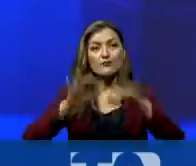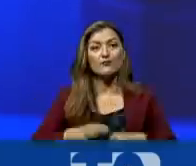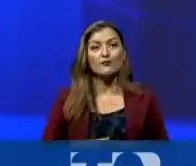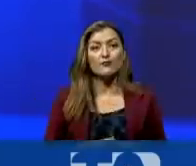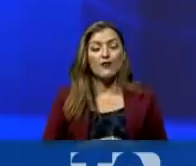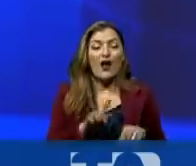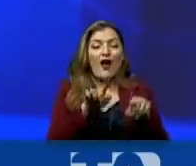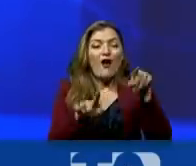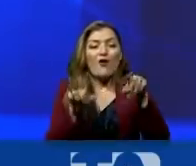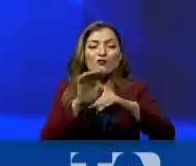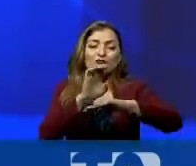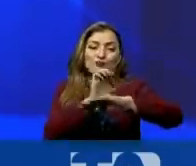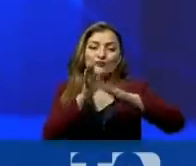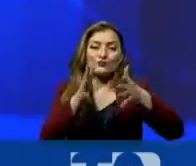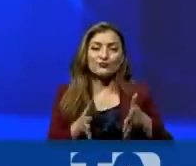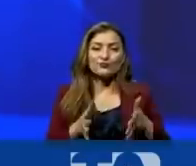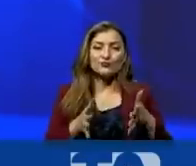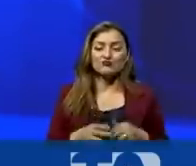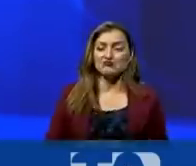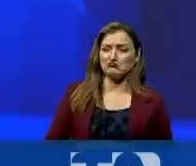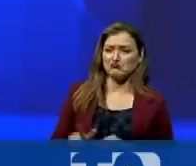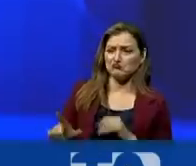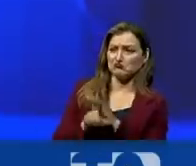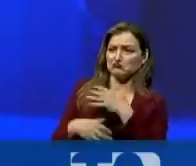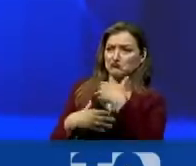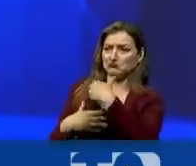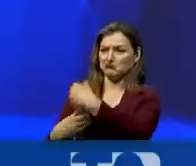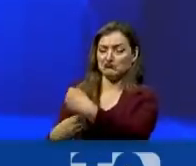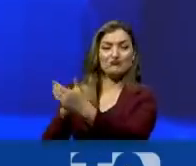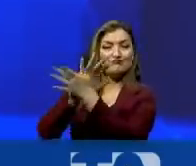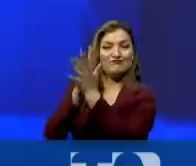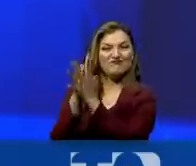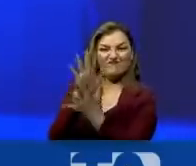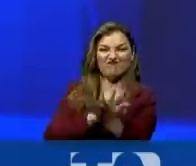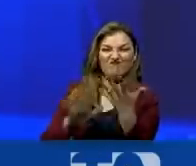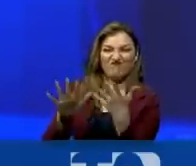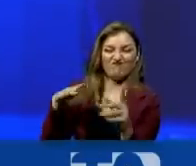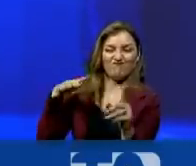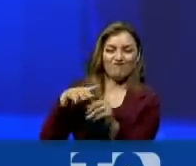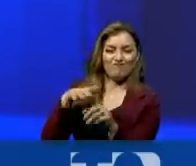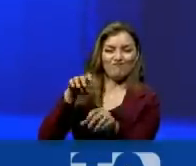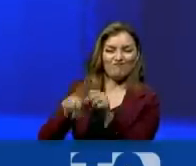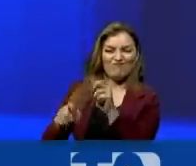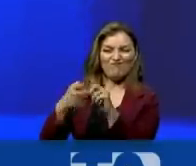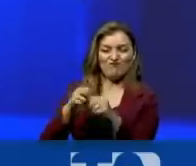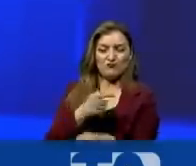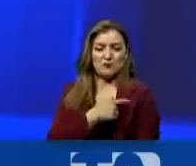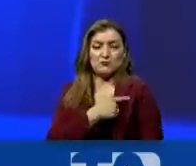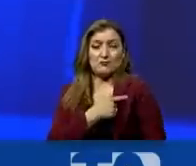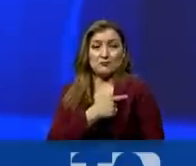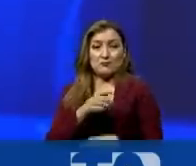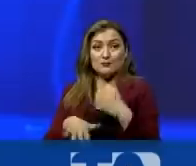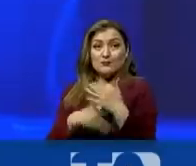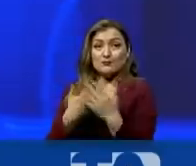aquellos ecuatorianos que no quieran acatar la ley que quiera alcanzar el caos que quieren generar problemas a todo el